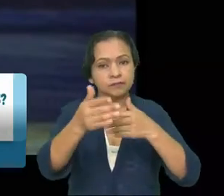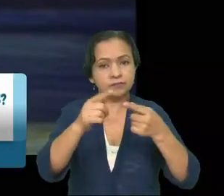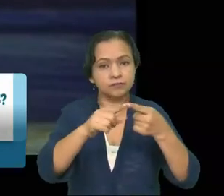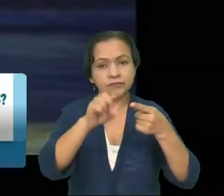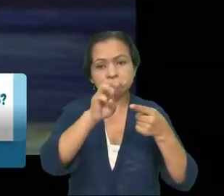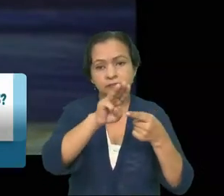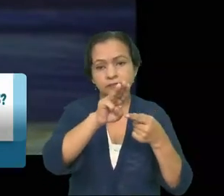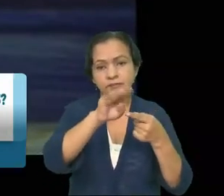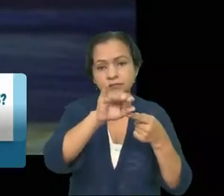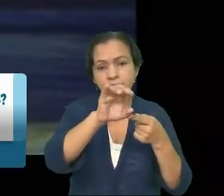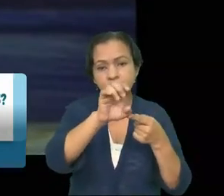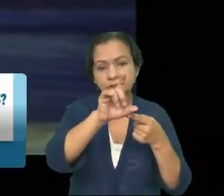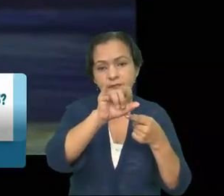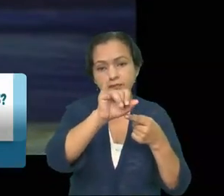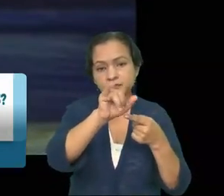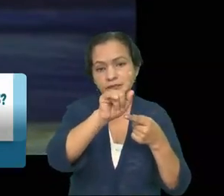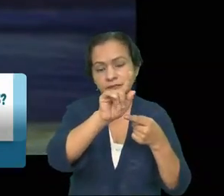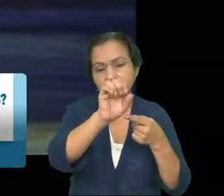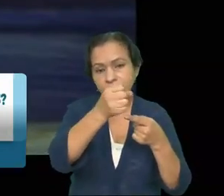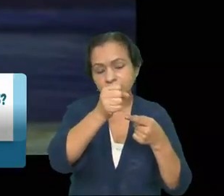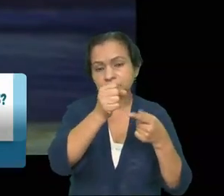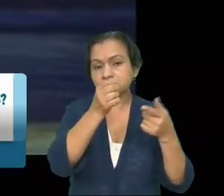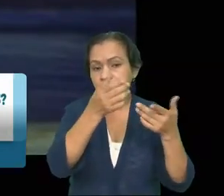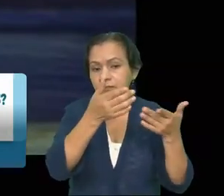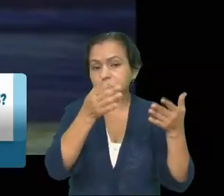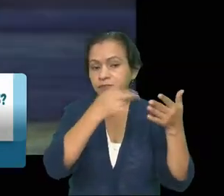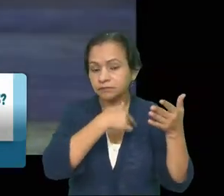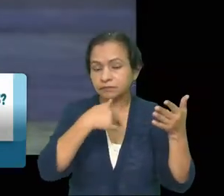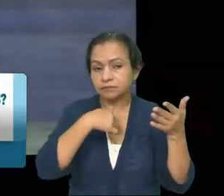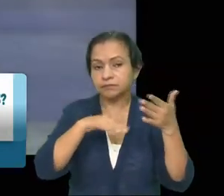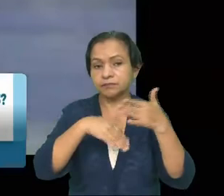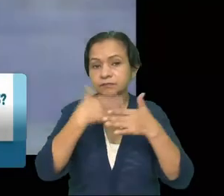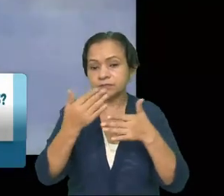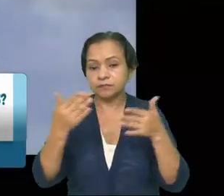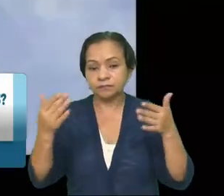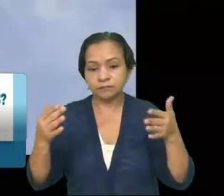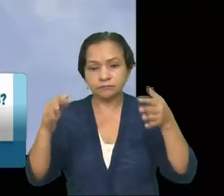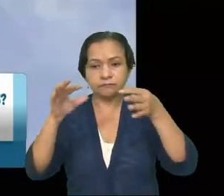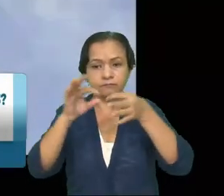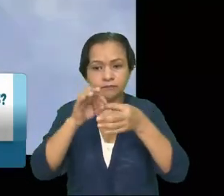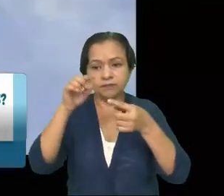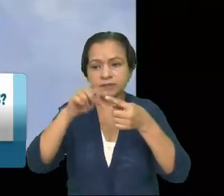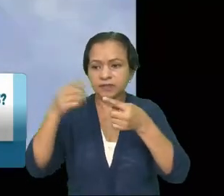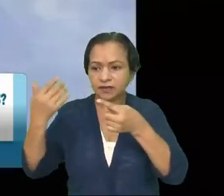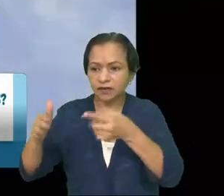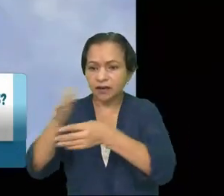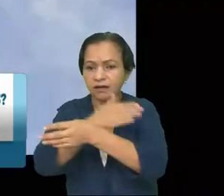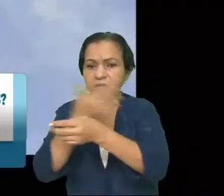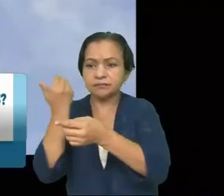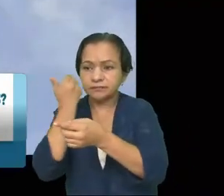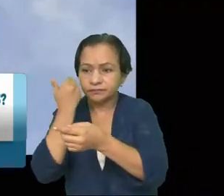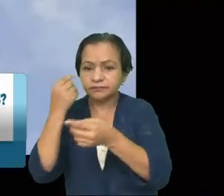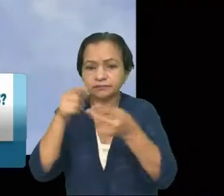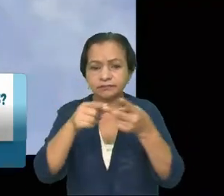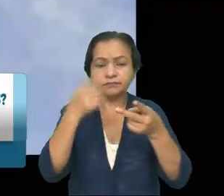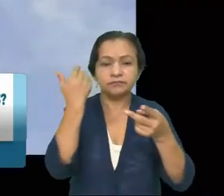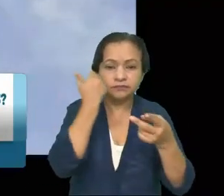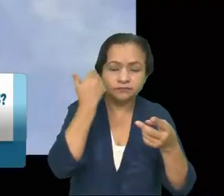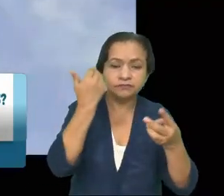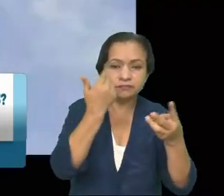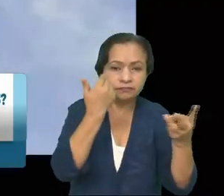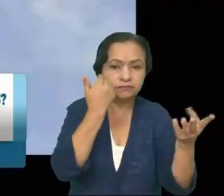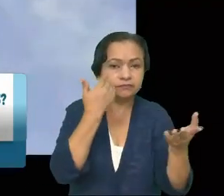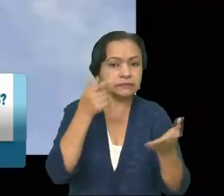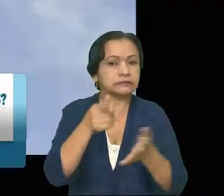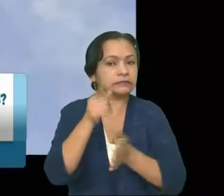de mielitis, ¿verdad? Igual se le trata y lo recupera, pero ya se van sumando cuadros clínicos que te